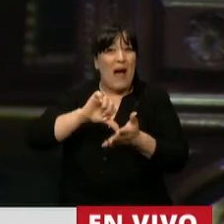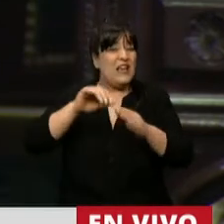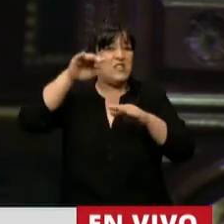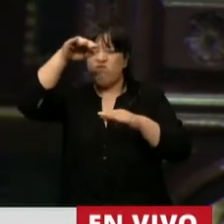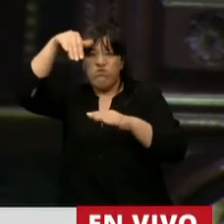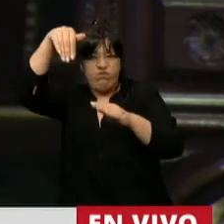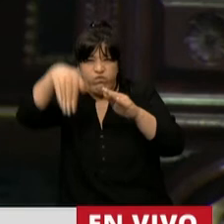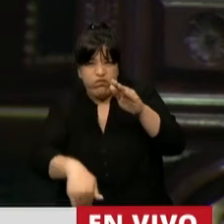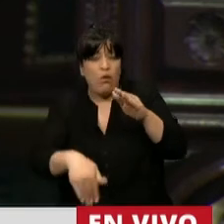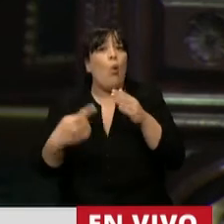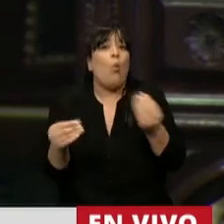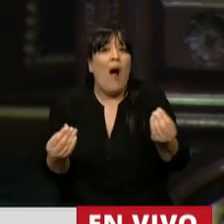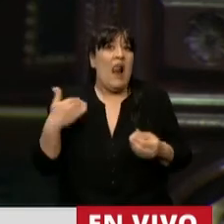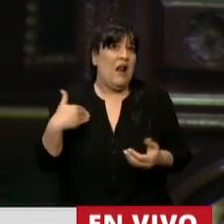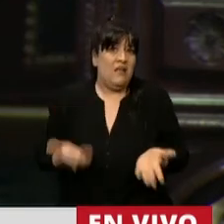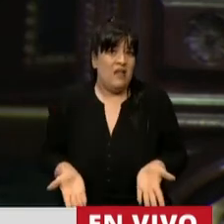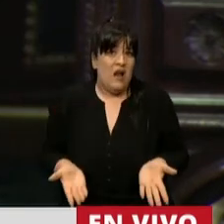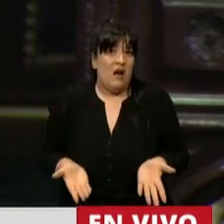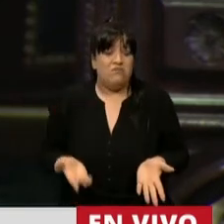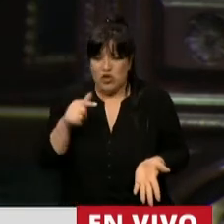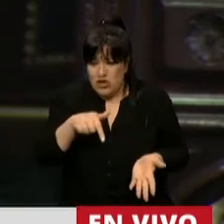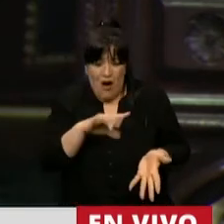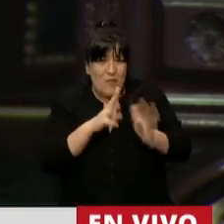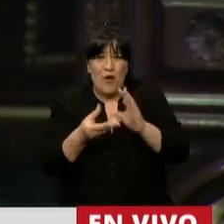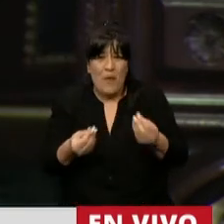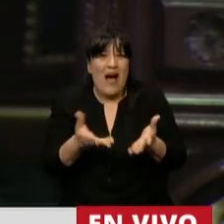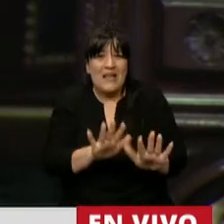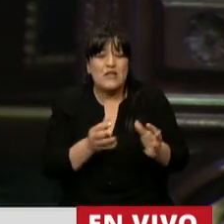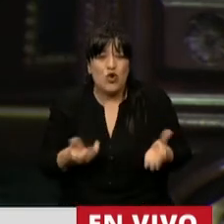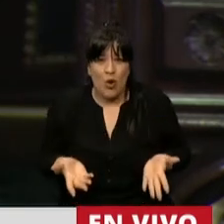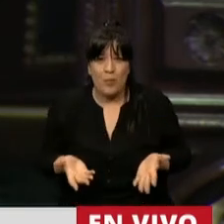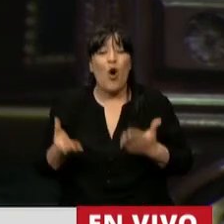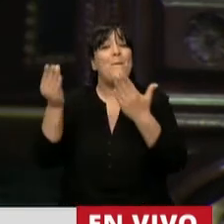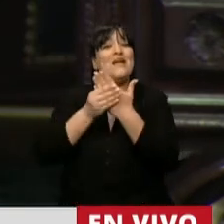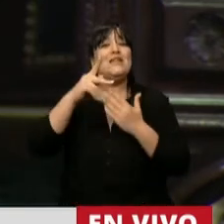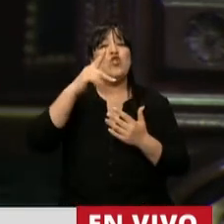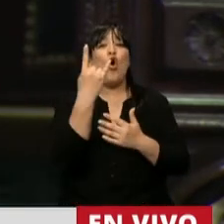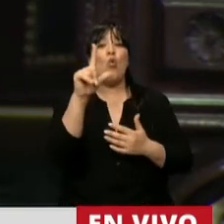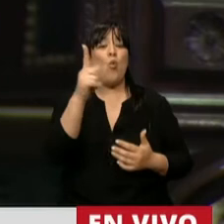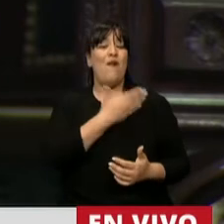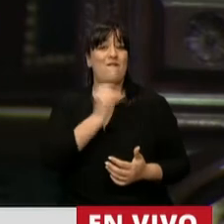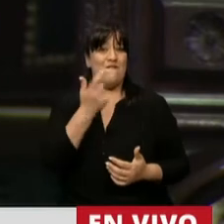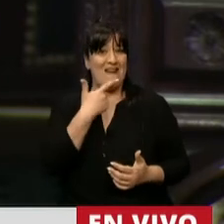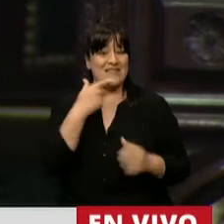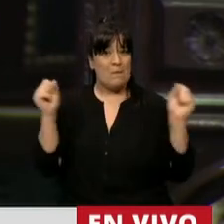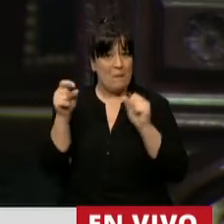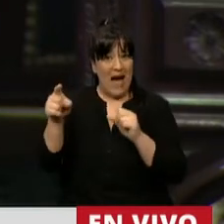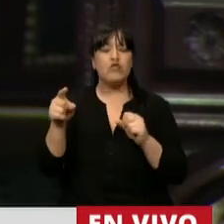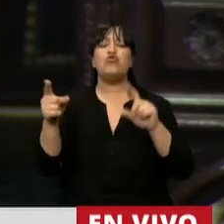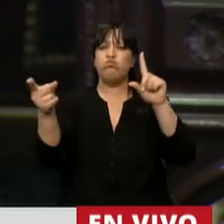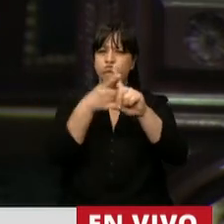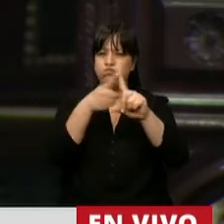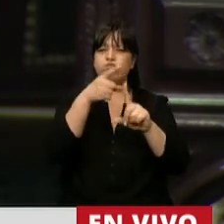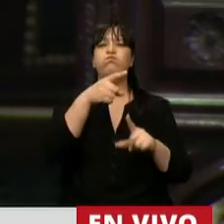es Argentina. Entonces, ¿cómo llegamos a esto? El ministro Culfas, en mayo, se comunicó con